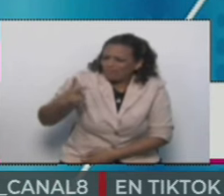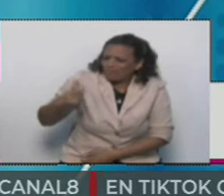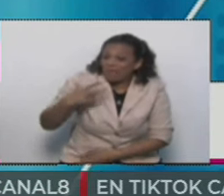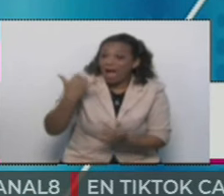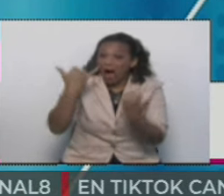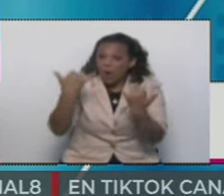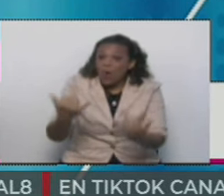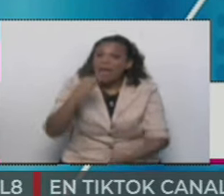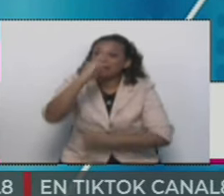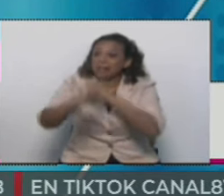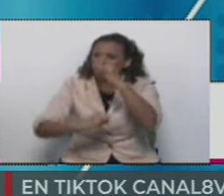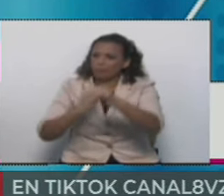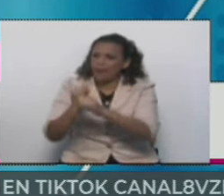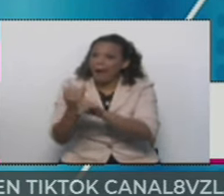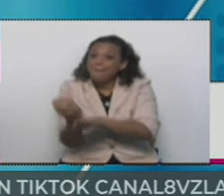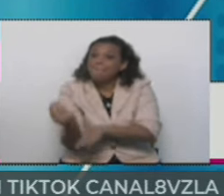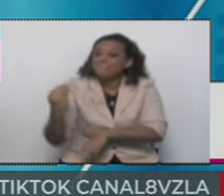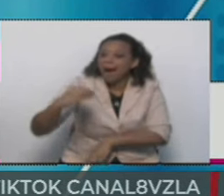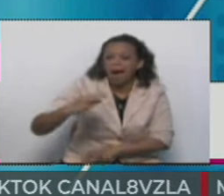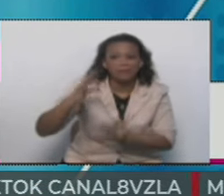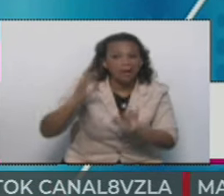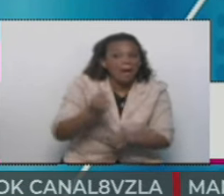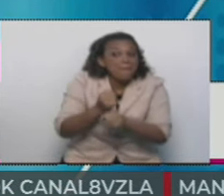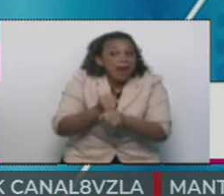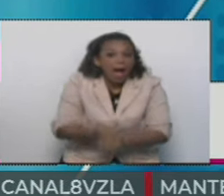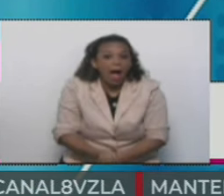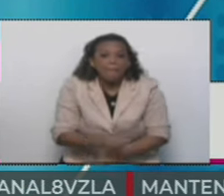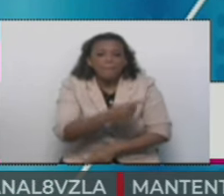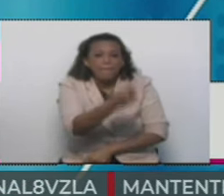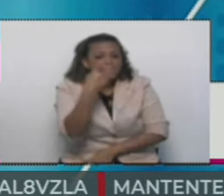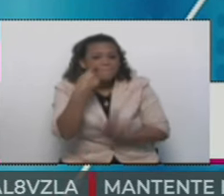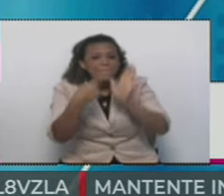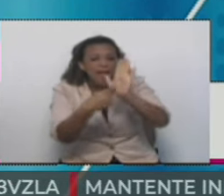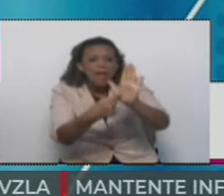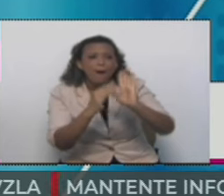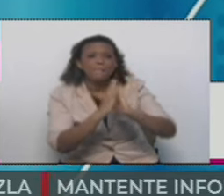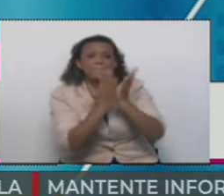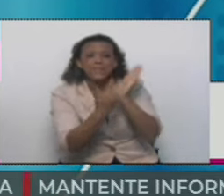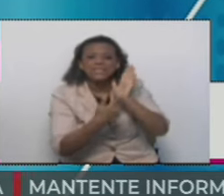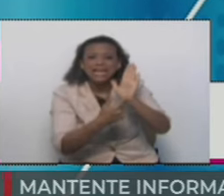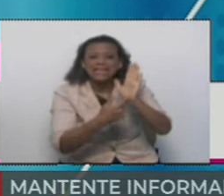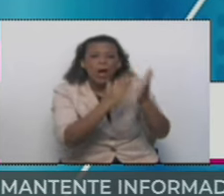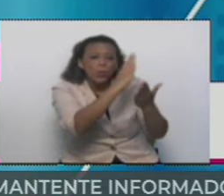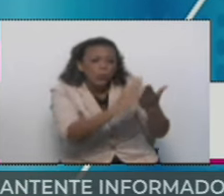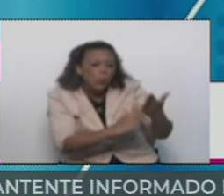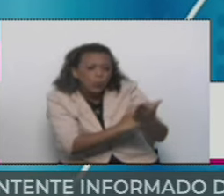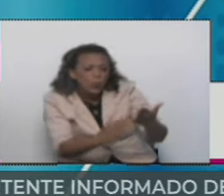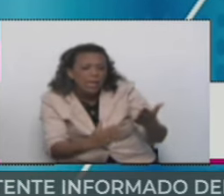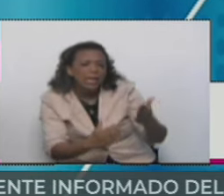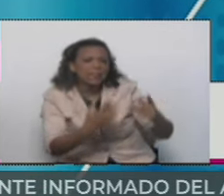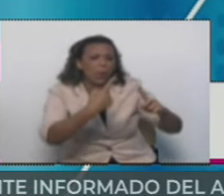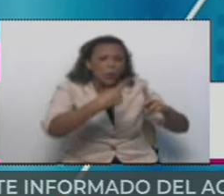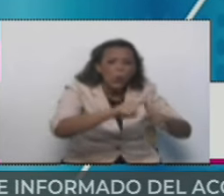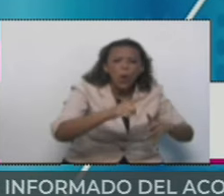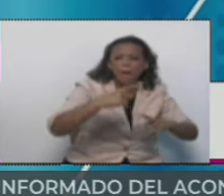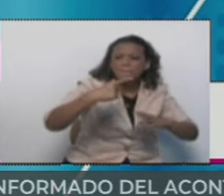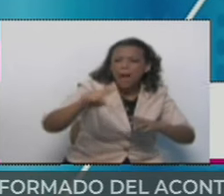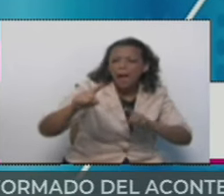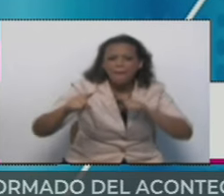Estuve viendo las conferencias, presentación de libros, por aquí, por